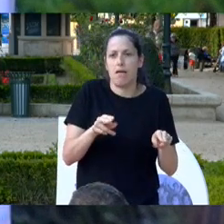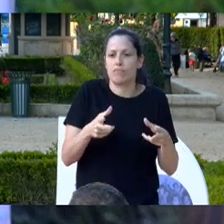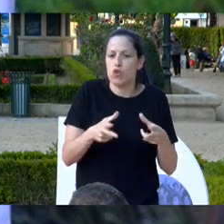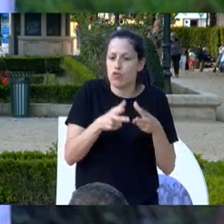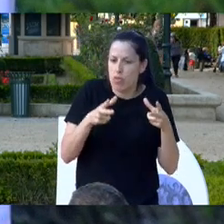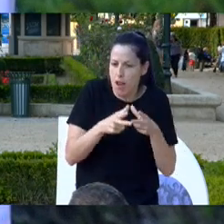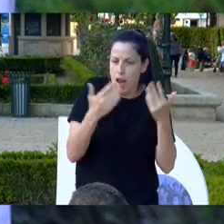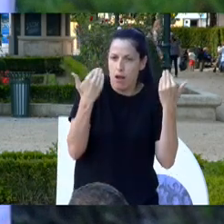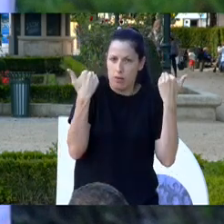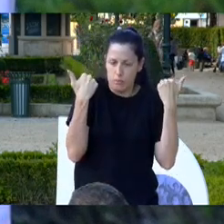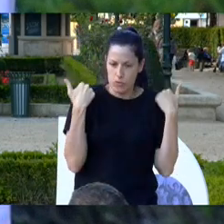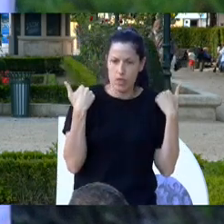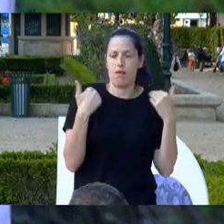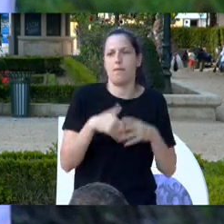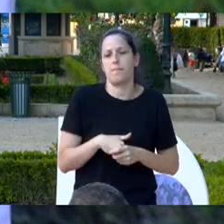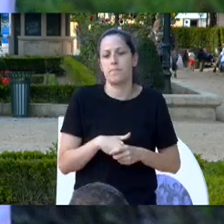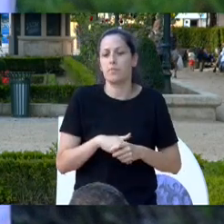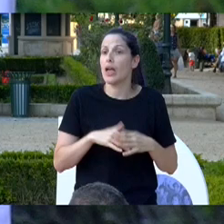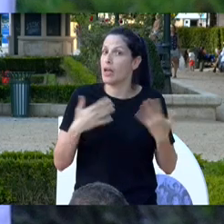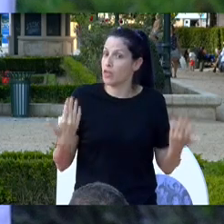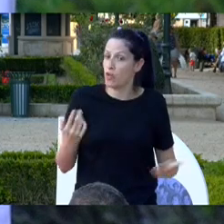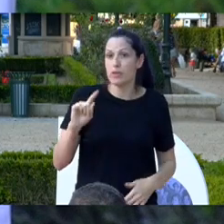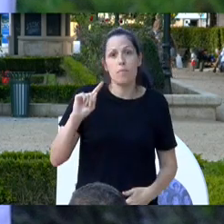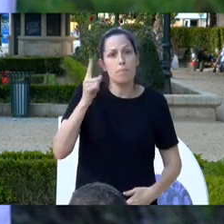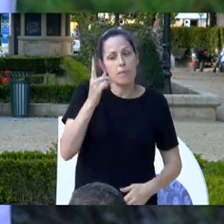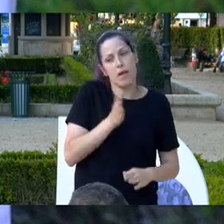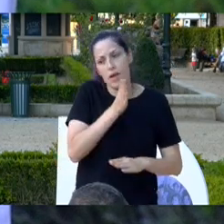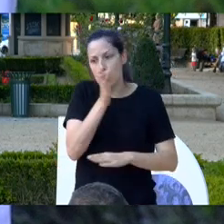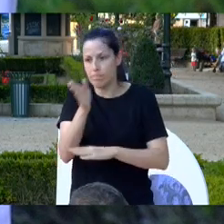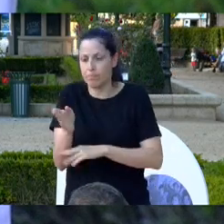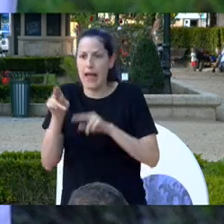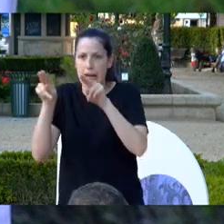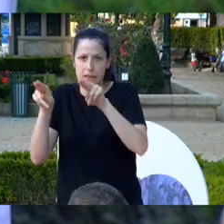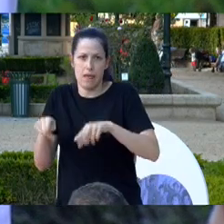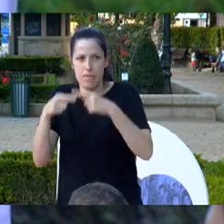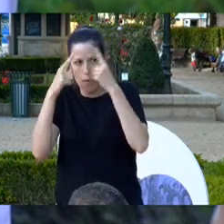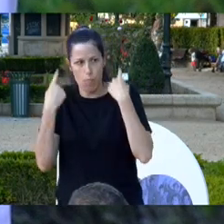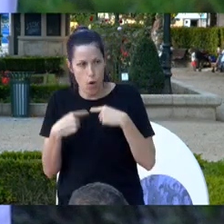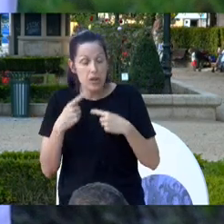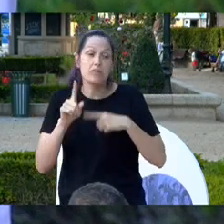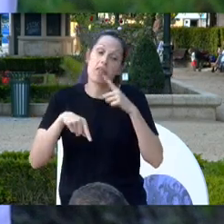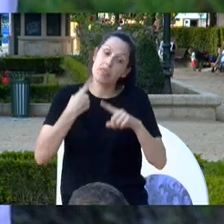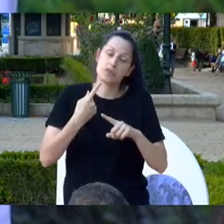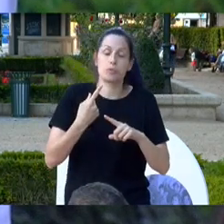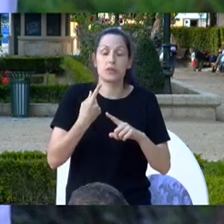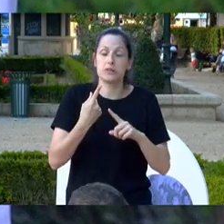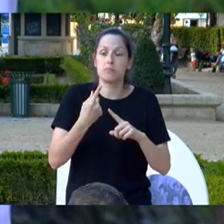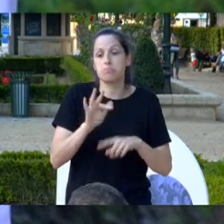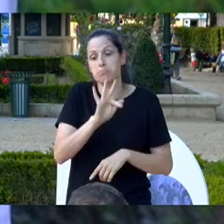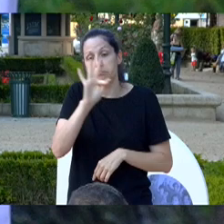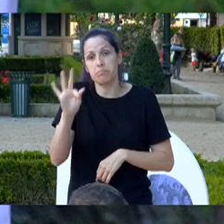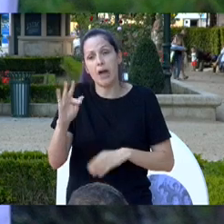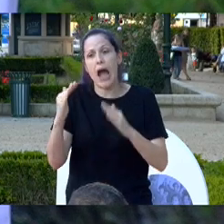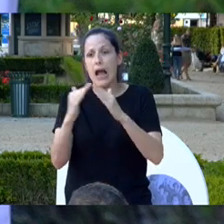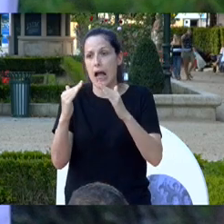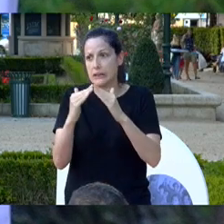etc. Etcétera. E a marcha, primeiro para unha residencia de monxas, pero despois xa vive en unha casa na que